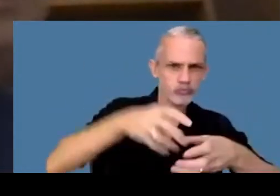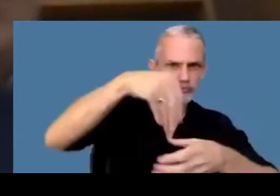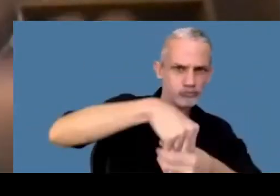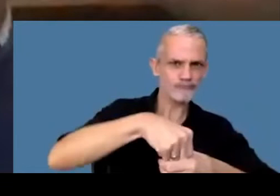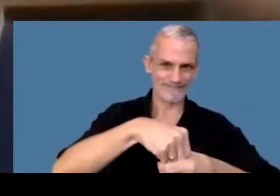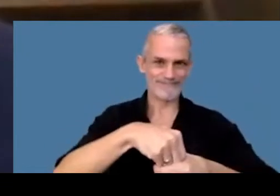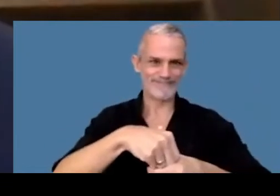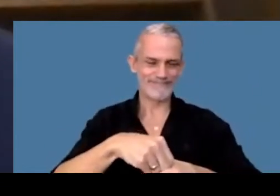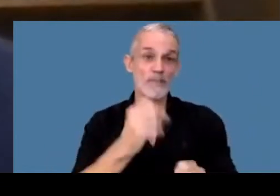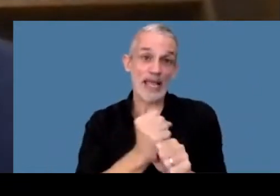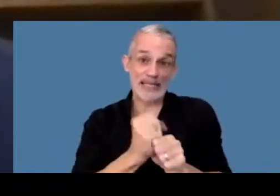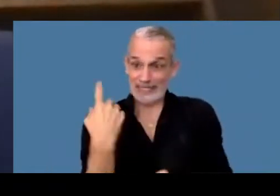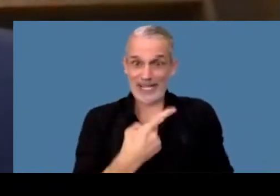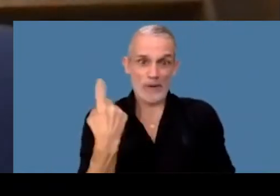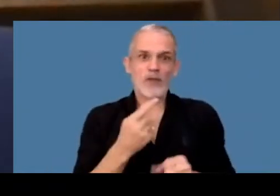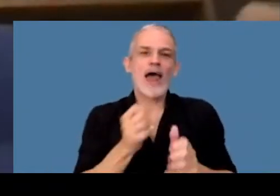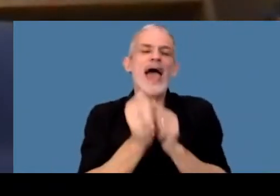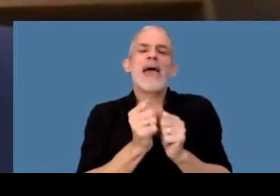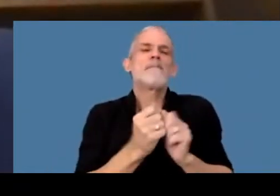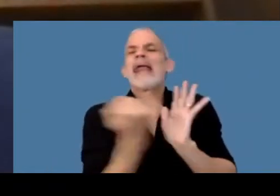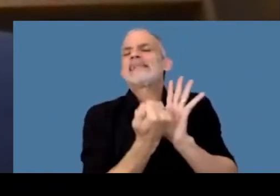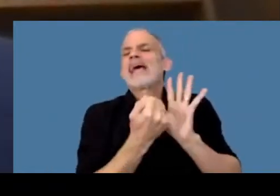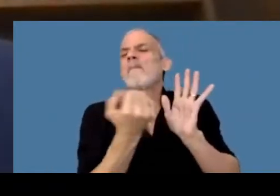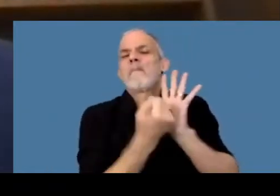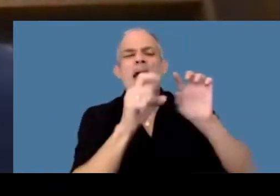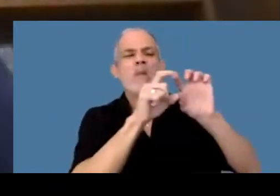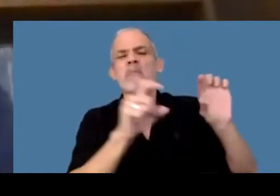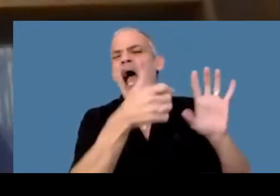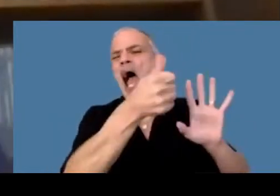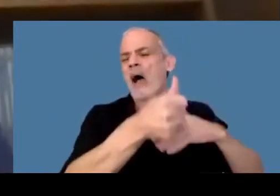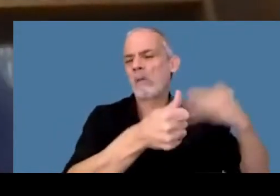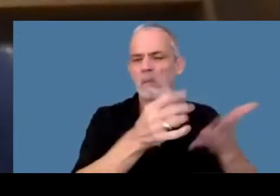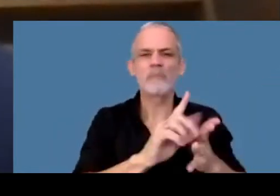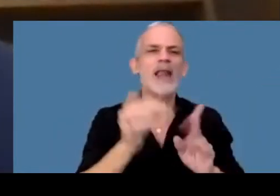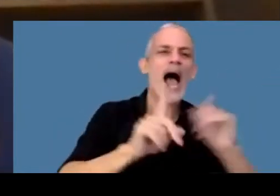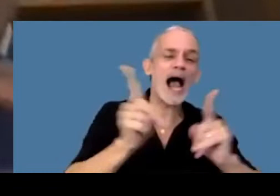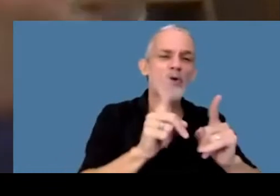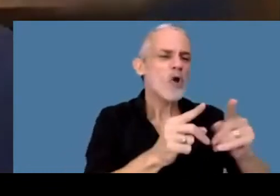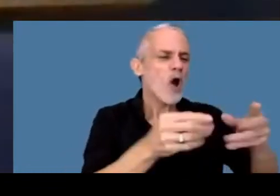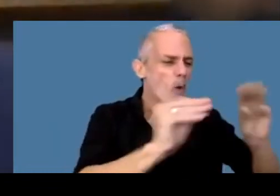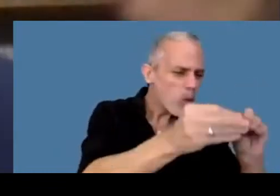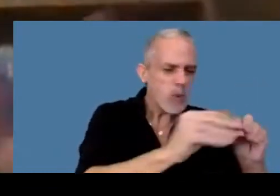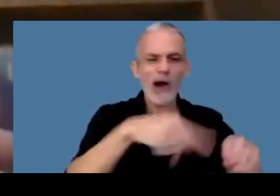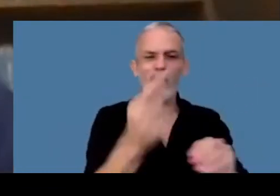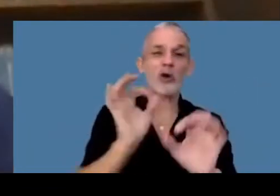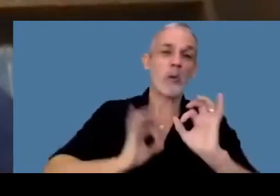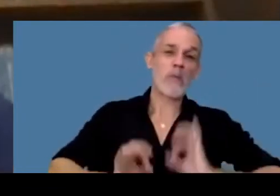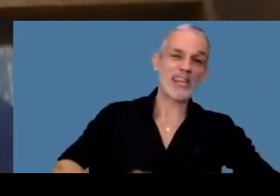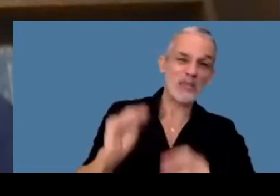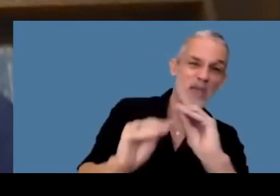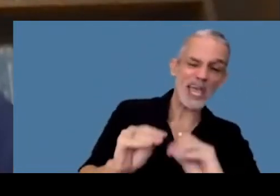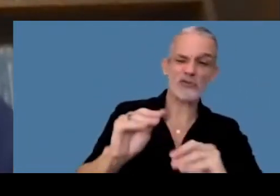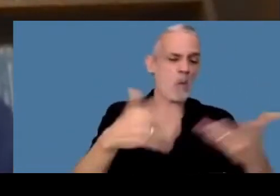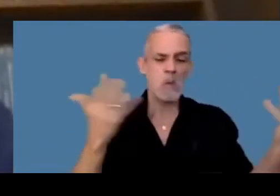de la empresa A. Unos se dedican a ensamblar, otros nos dedicamos al mantenimiento, otros no, pero somos un